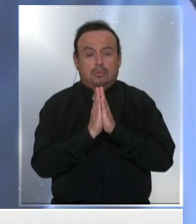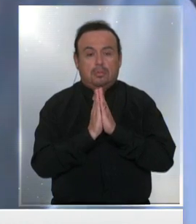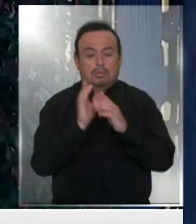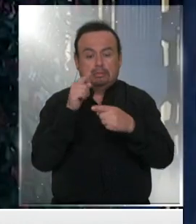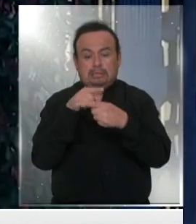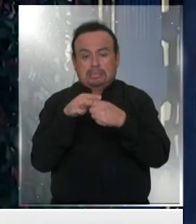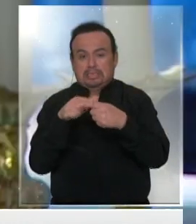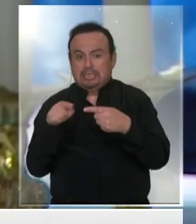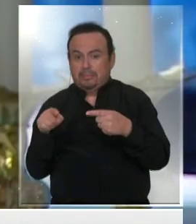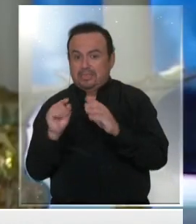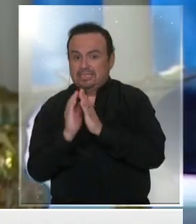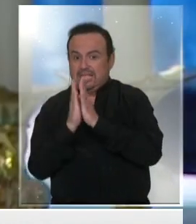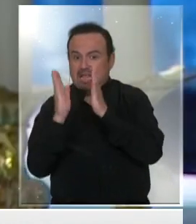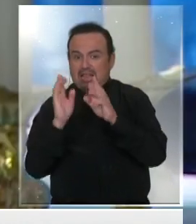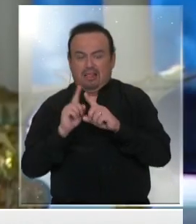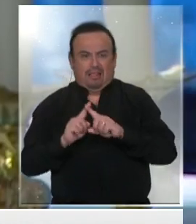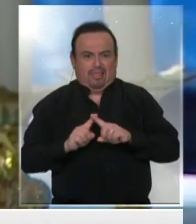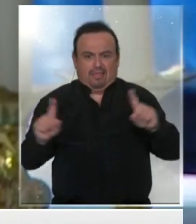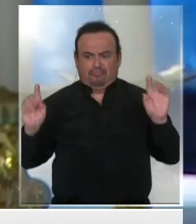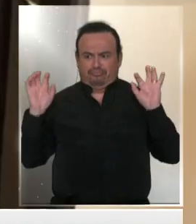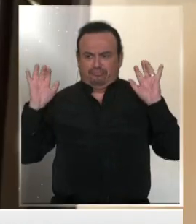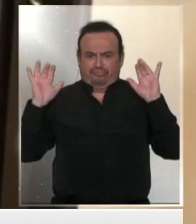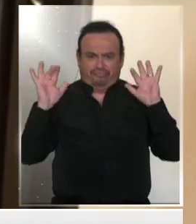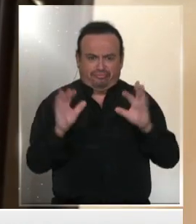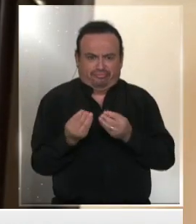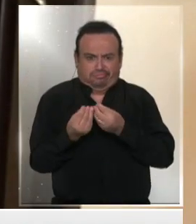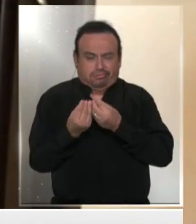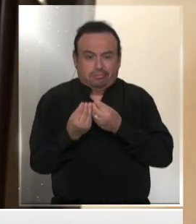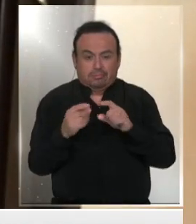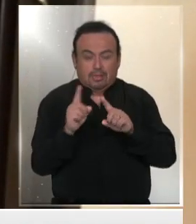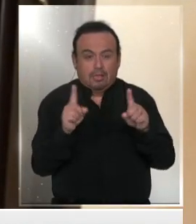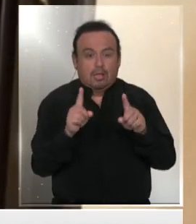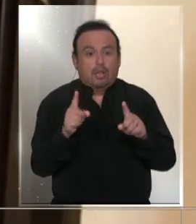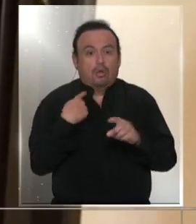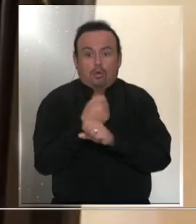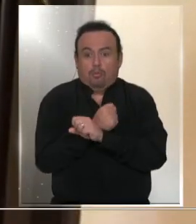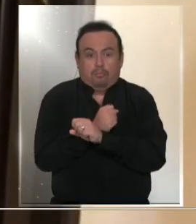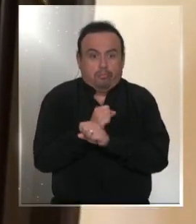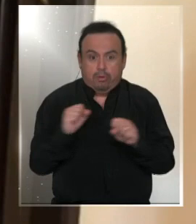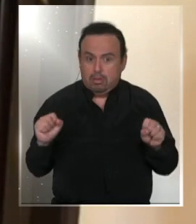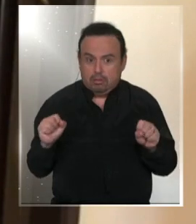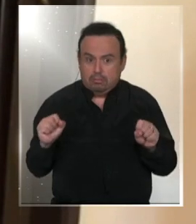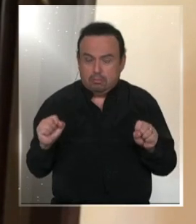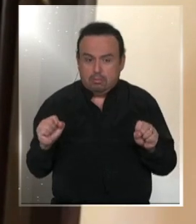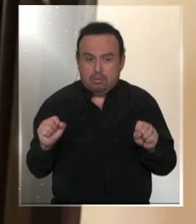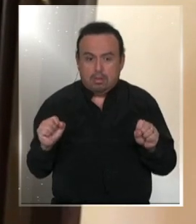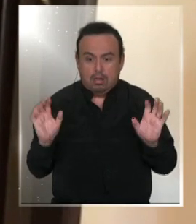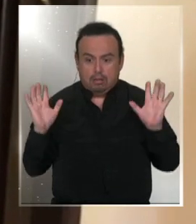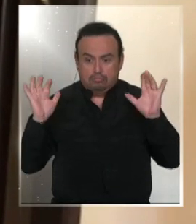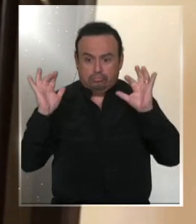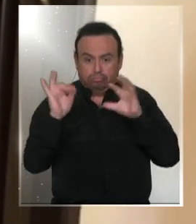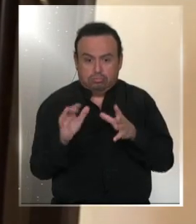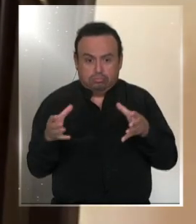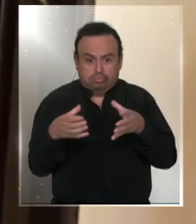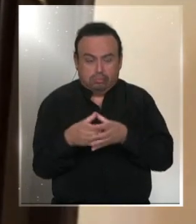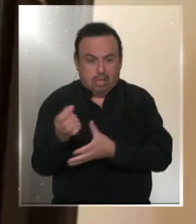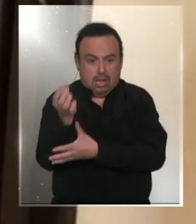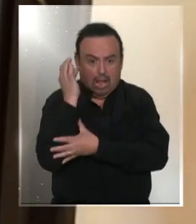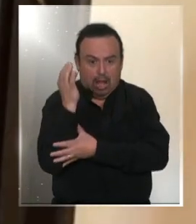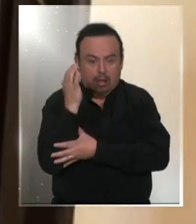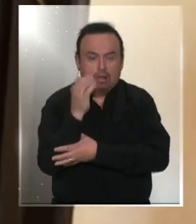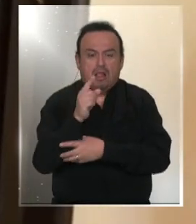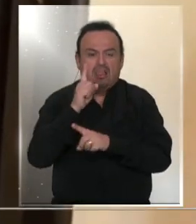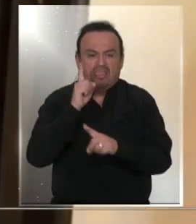muy distinta y lejos de las aglomeraciones. No podemos, por ningún motivo, reunirnos. Debemos acatar